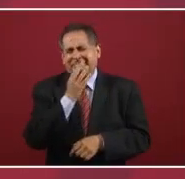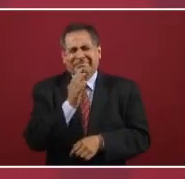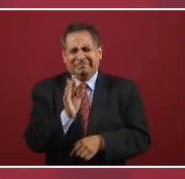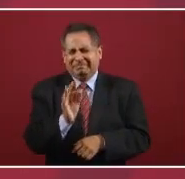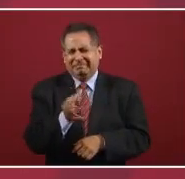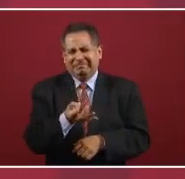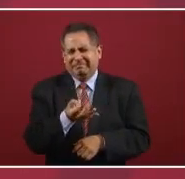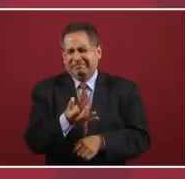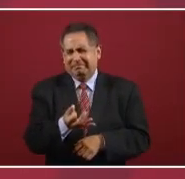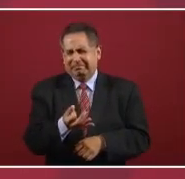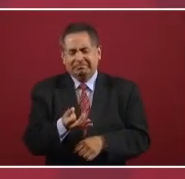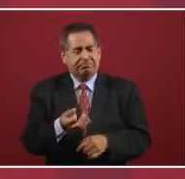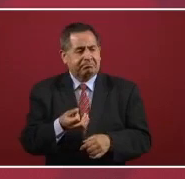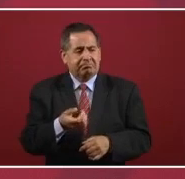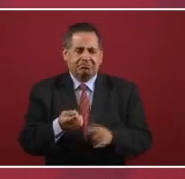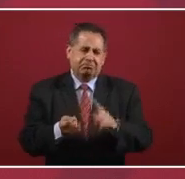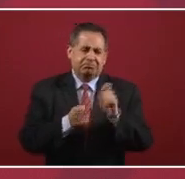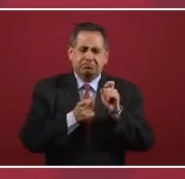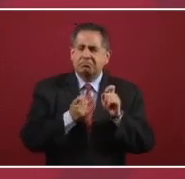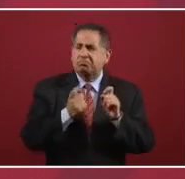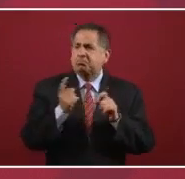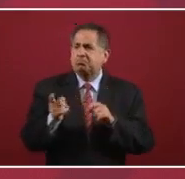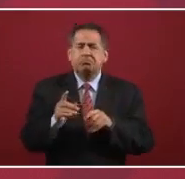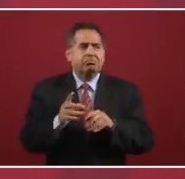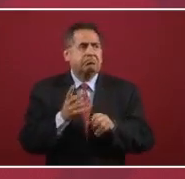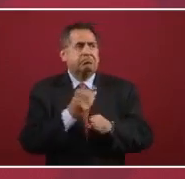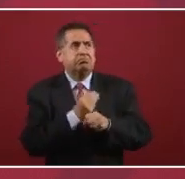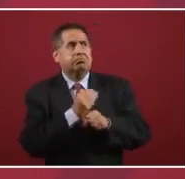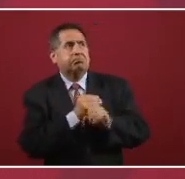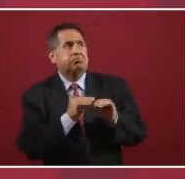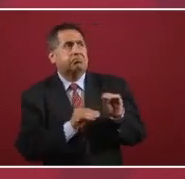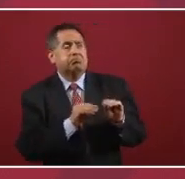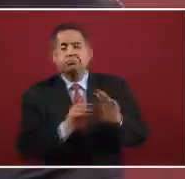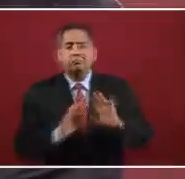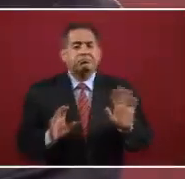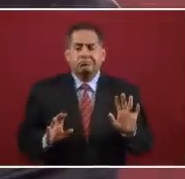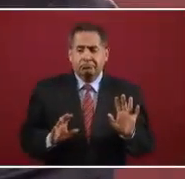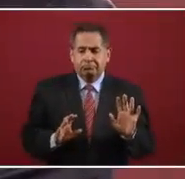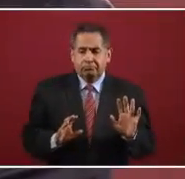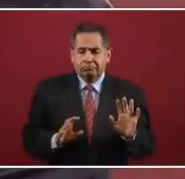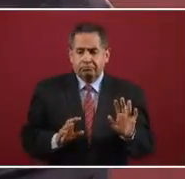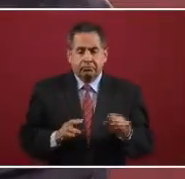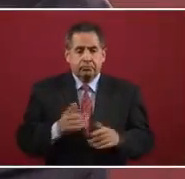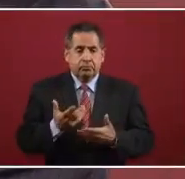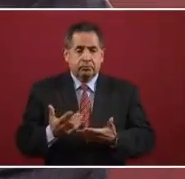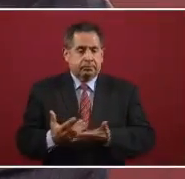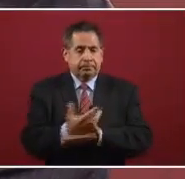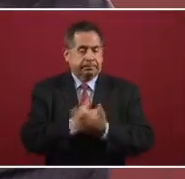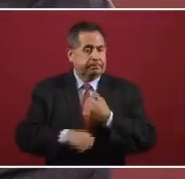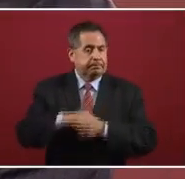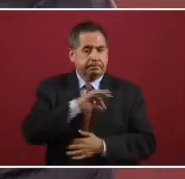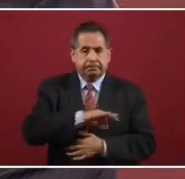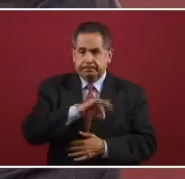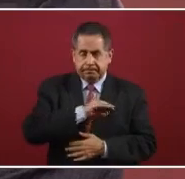mínimo, solo para garantizar el mantenimiento.